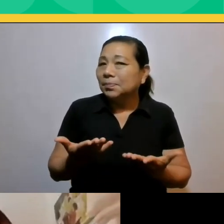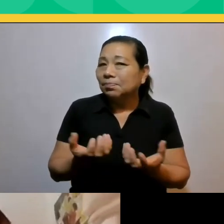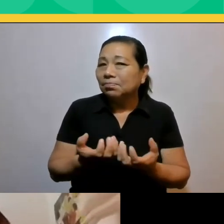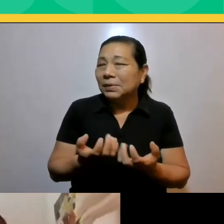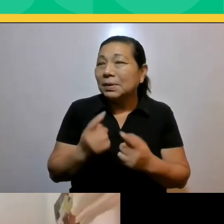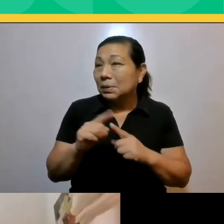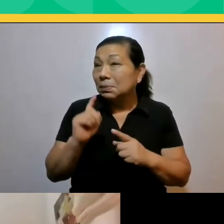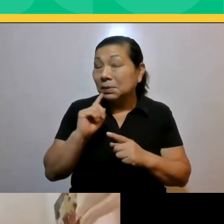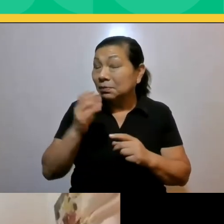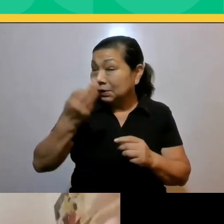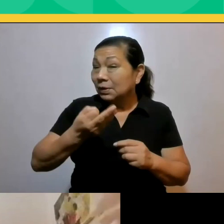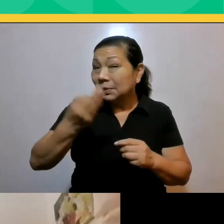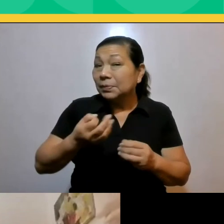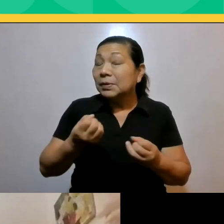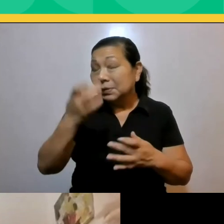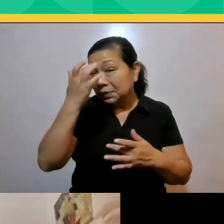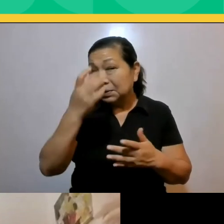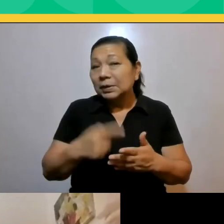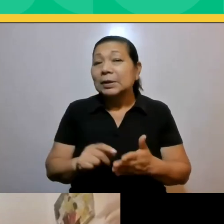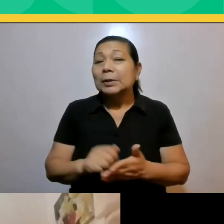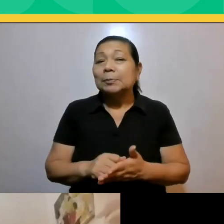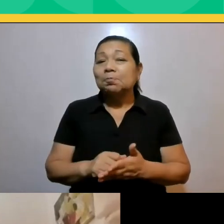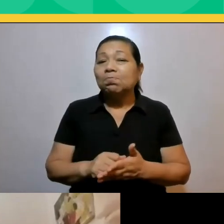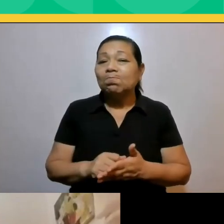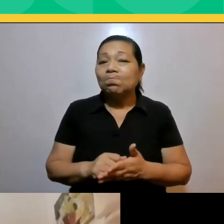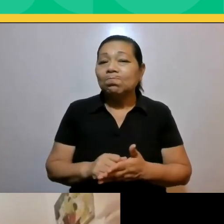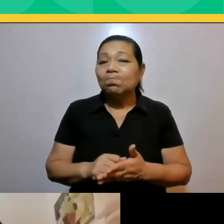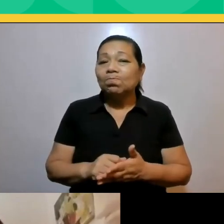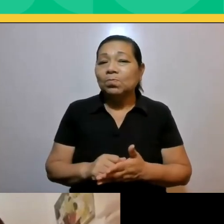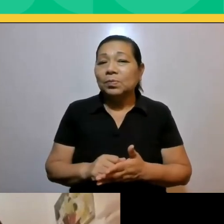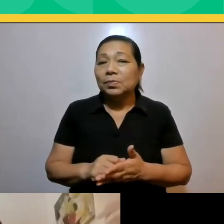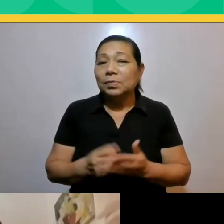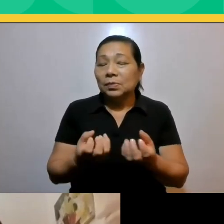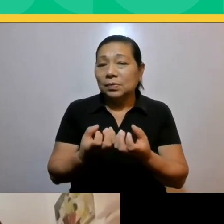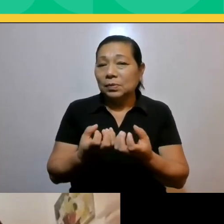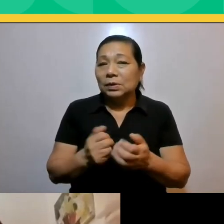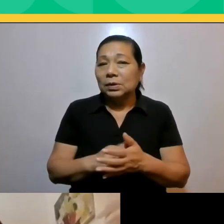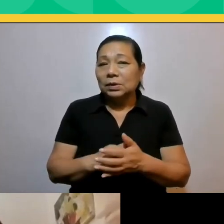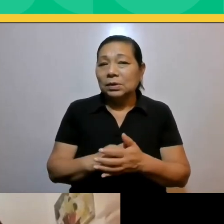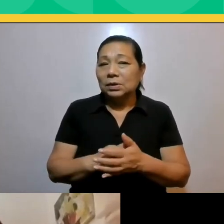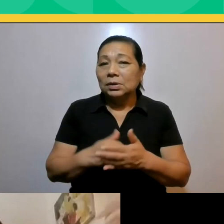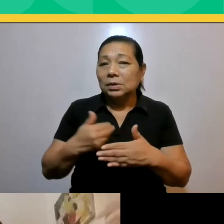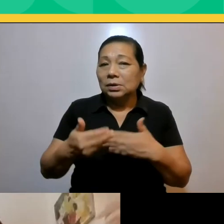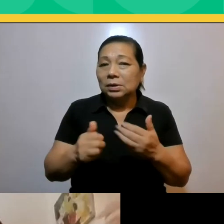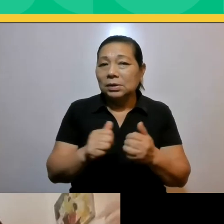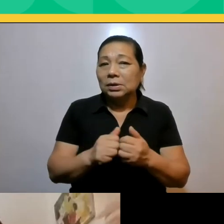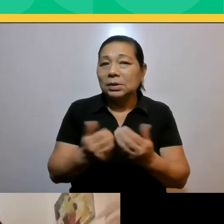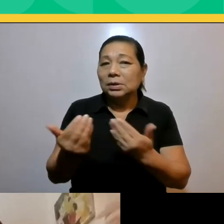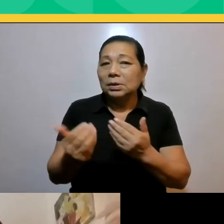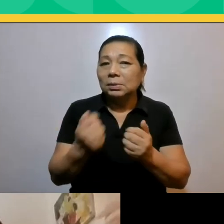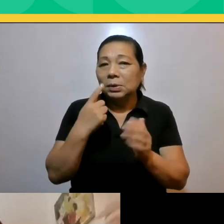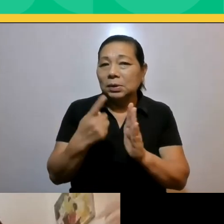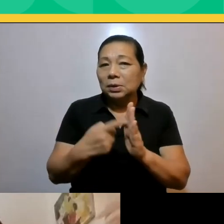la mentira. Hay patología, por ejemplo, la inflamación prostática se relaciona, por